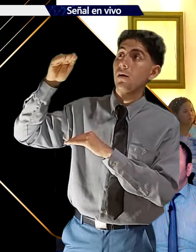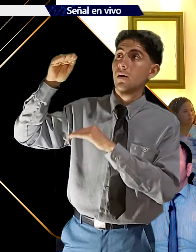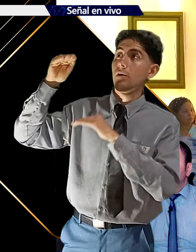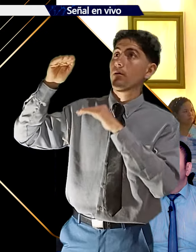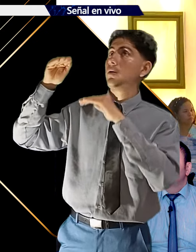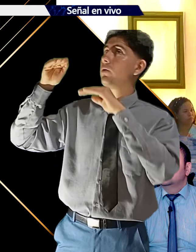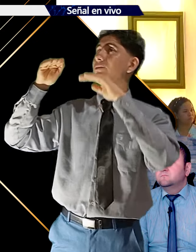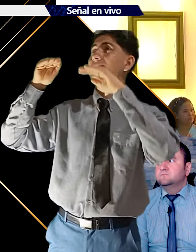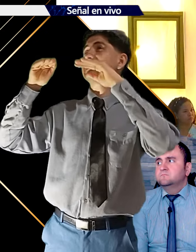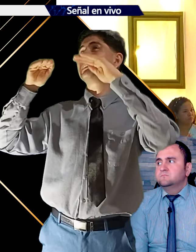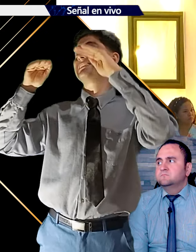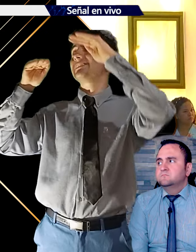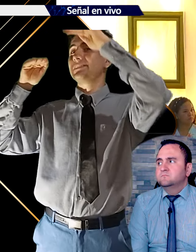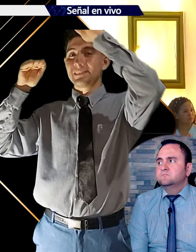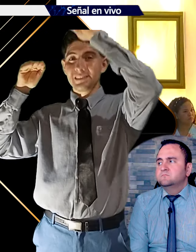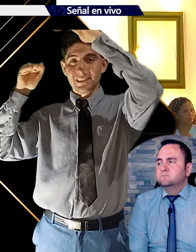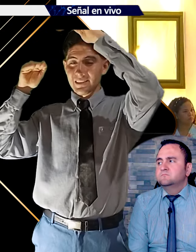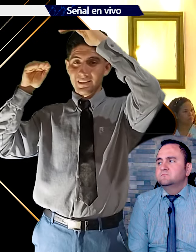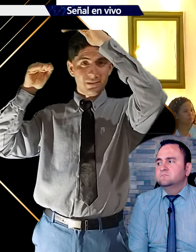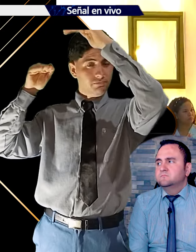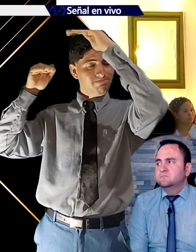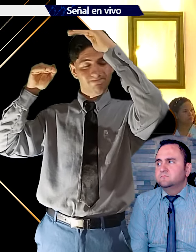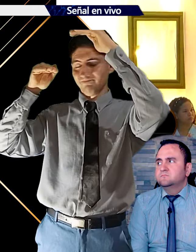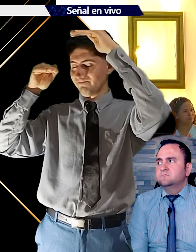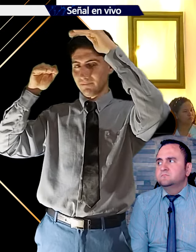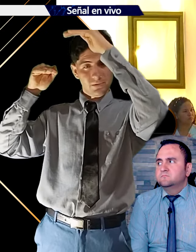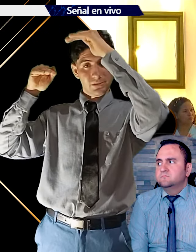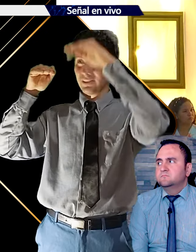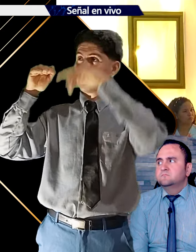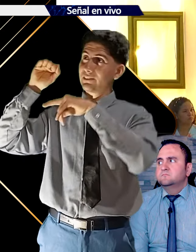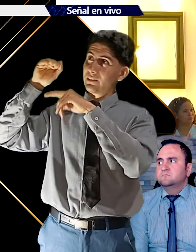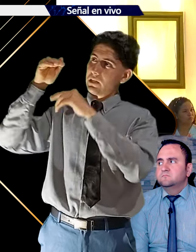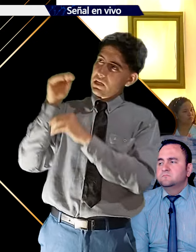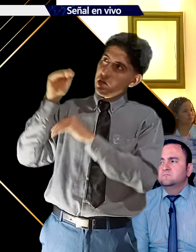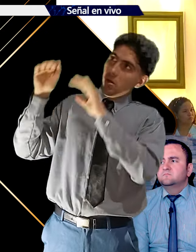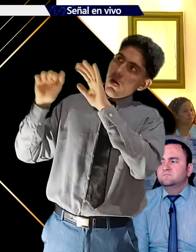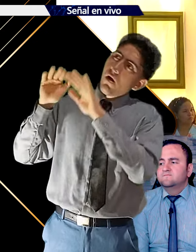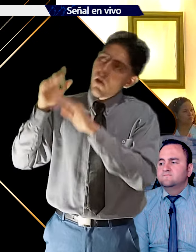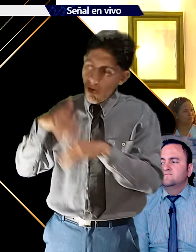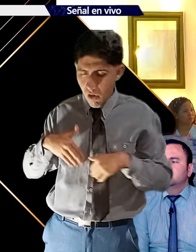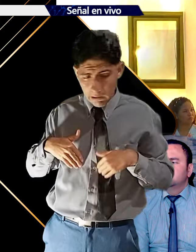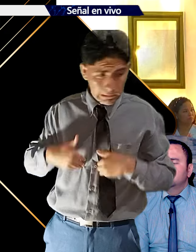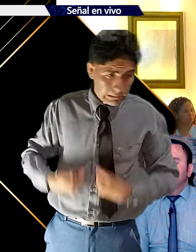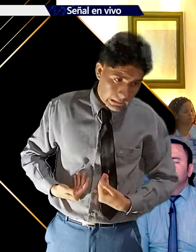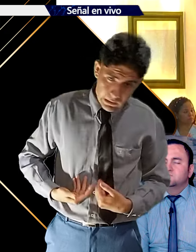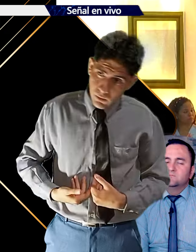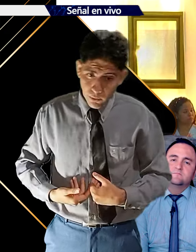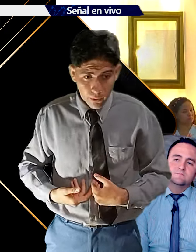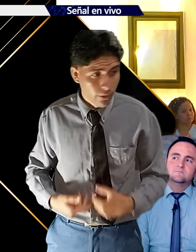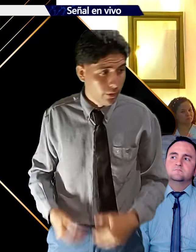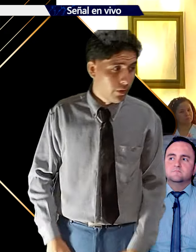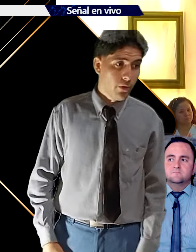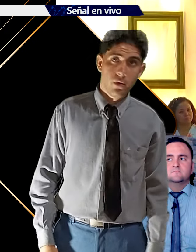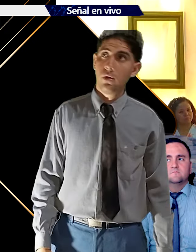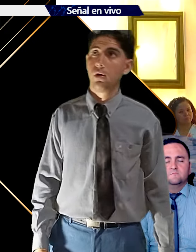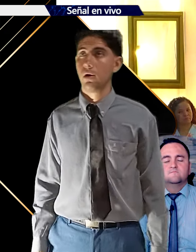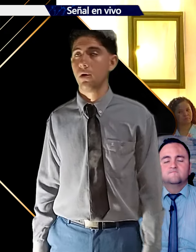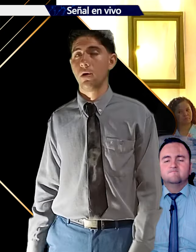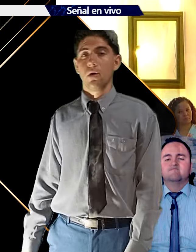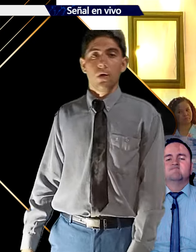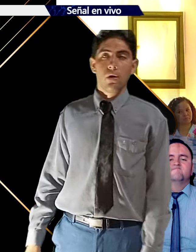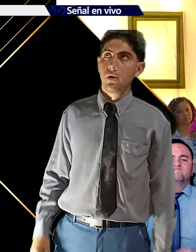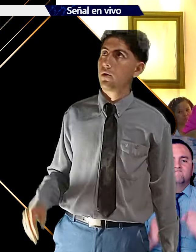tan alta, dice que todos tres llegaron hasta cierto nivel, pero no alcanzaron la altura, no,